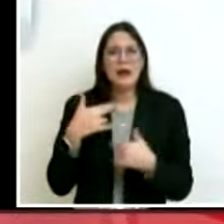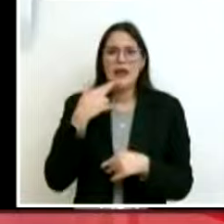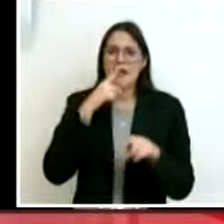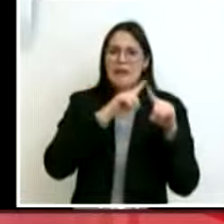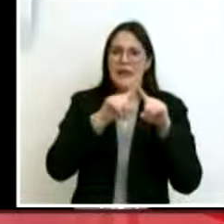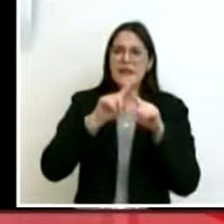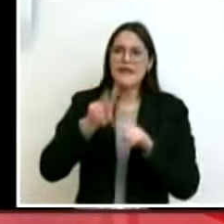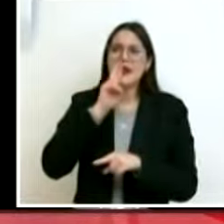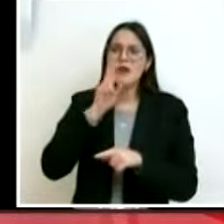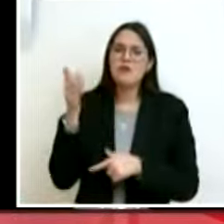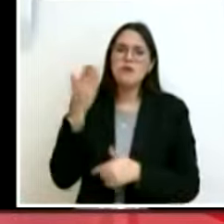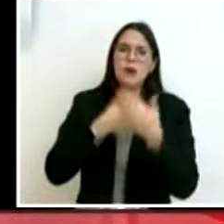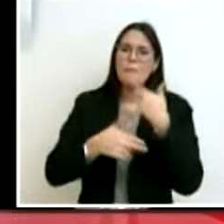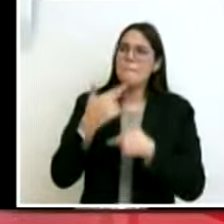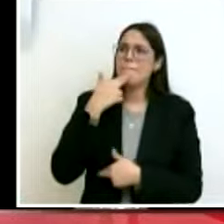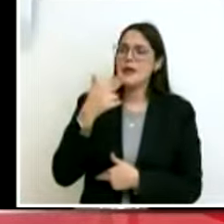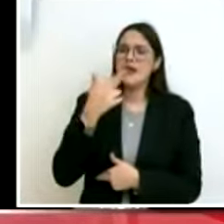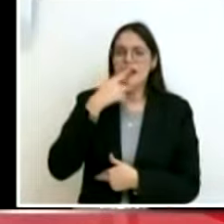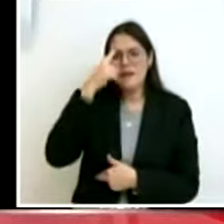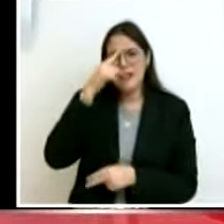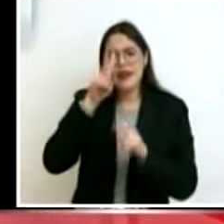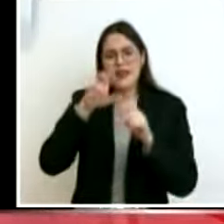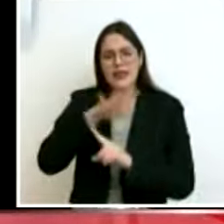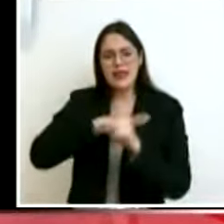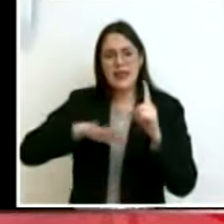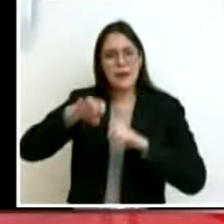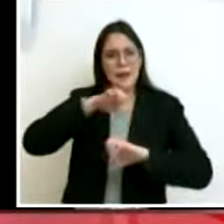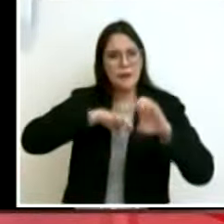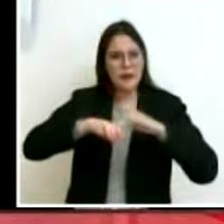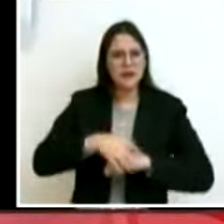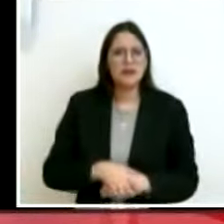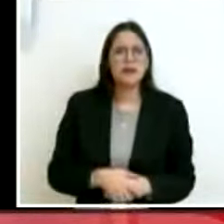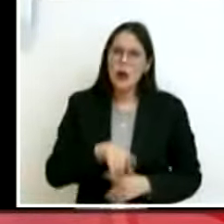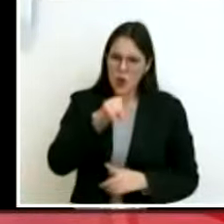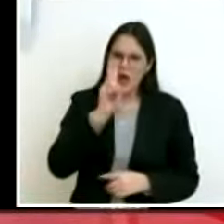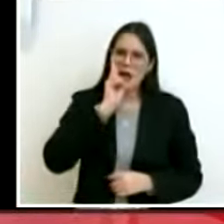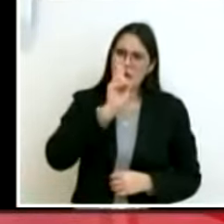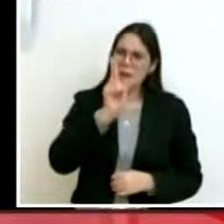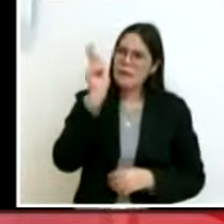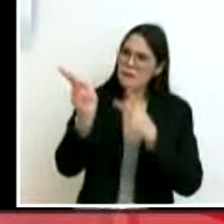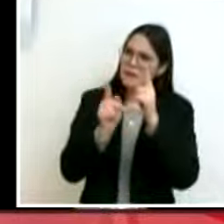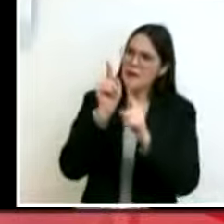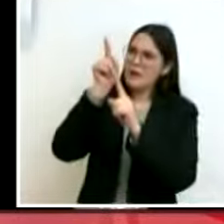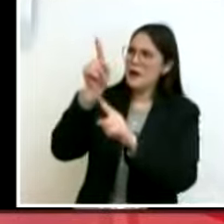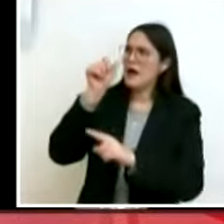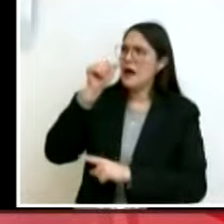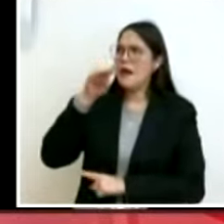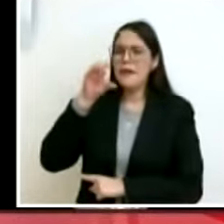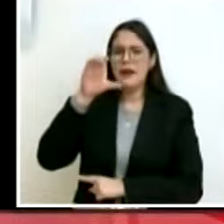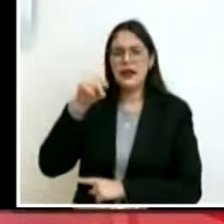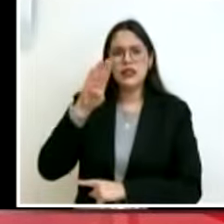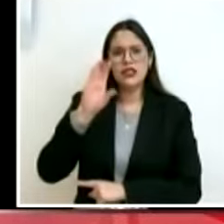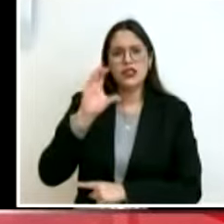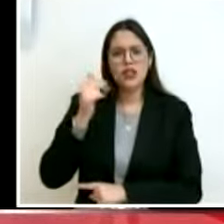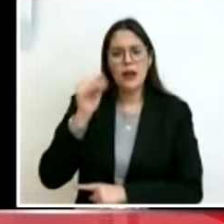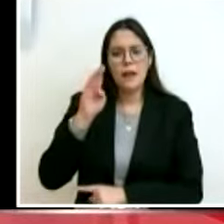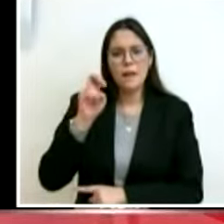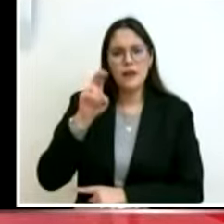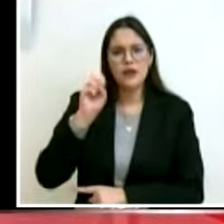el sector empresarial. Y si no, pues pregunten al American Chamber of Commerce o a